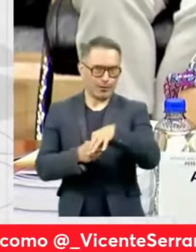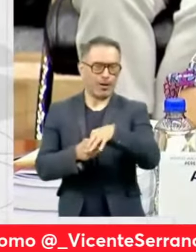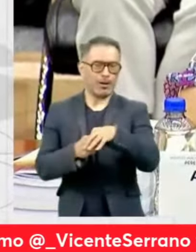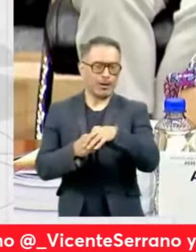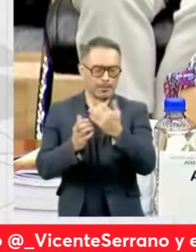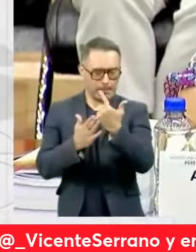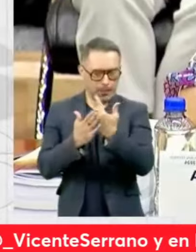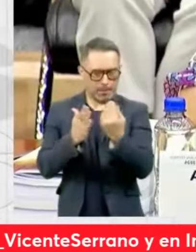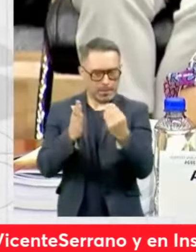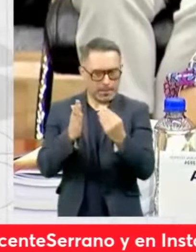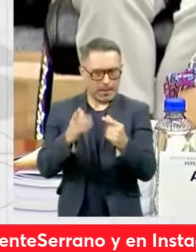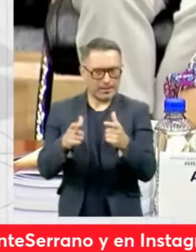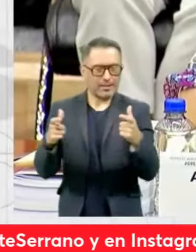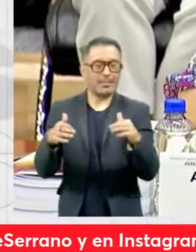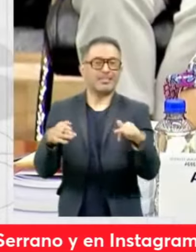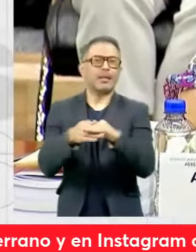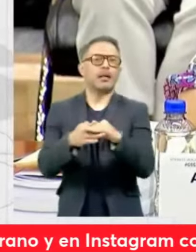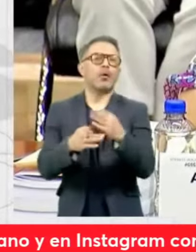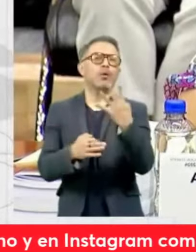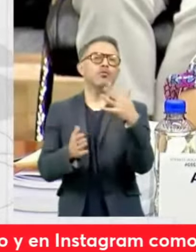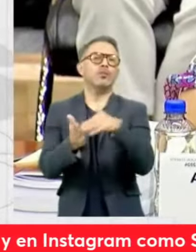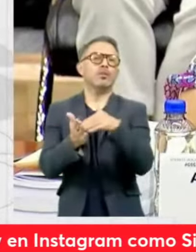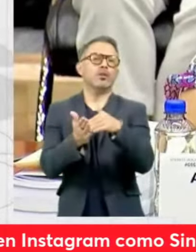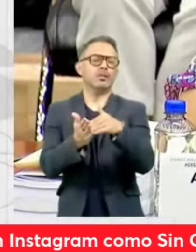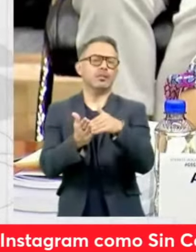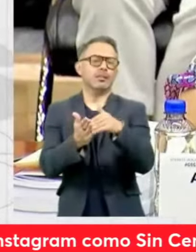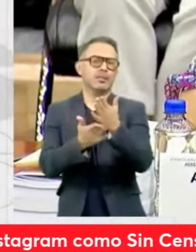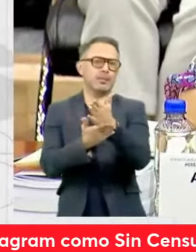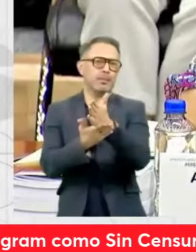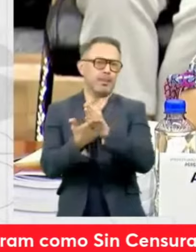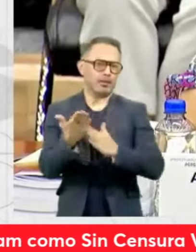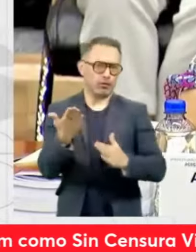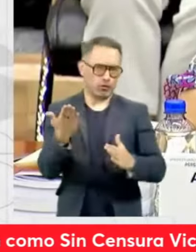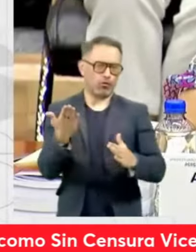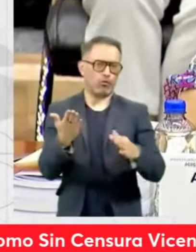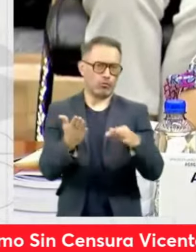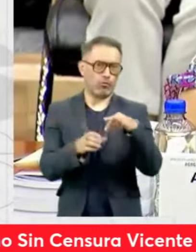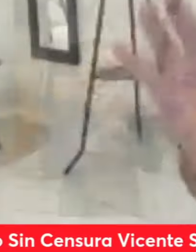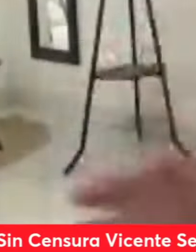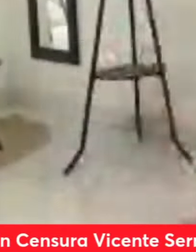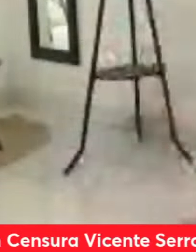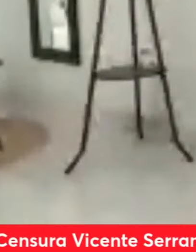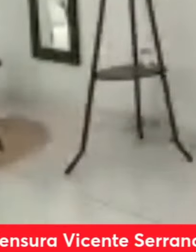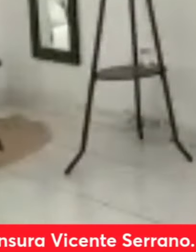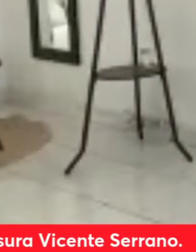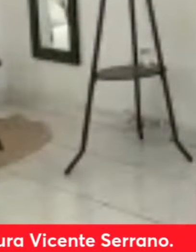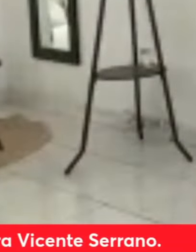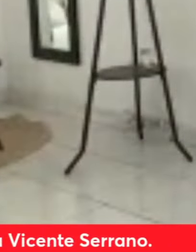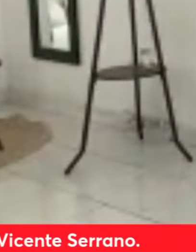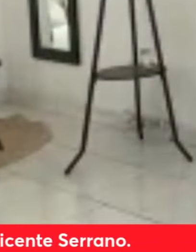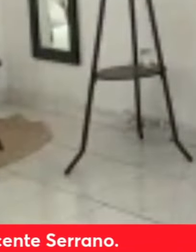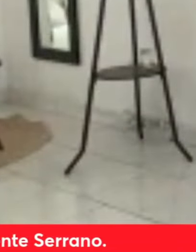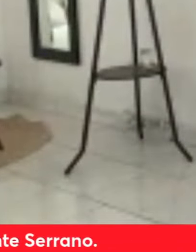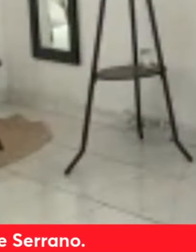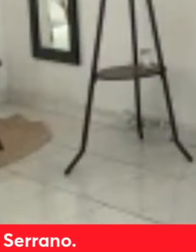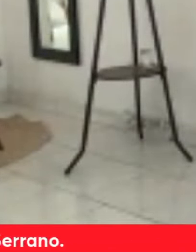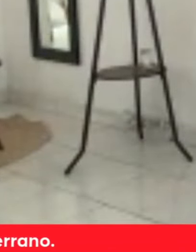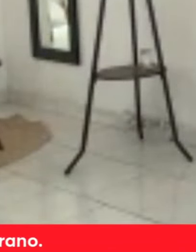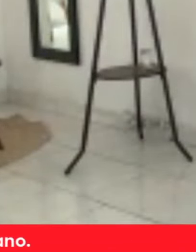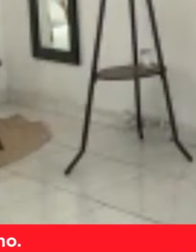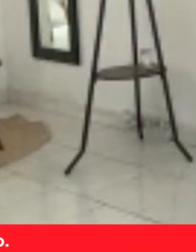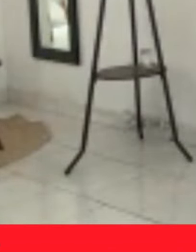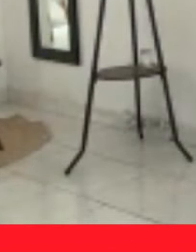4,5 millones de votos a cada partido político. Déjenme parar aquí esta